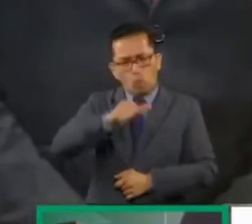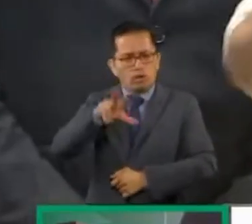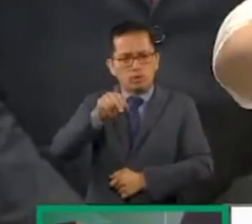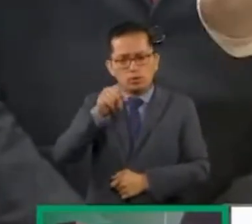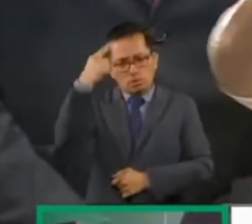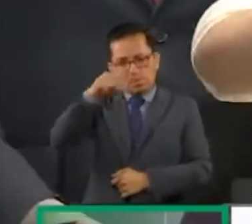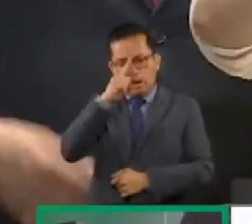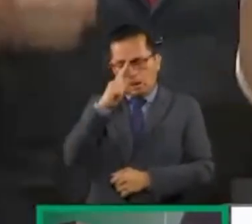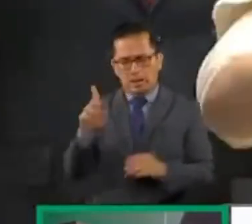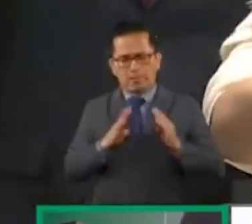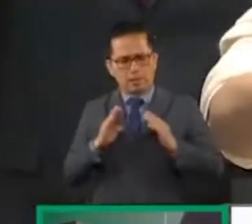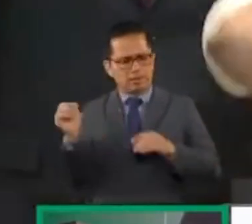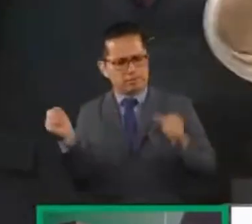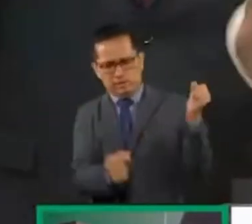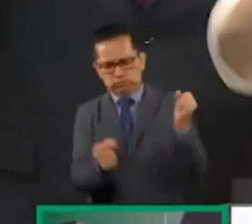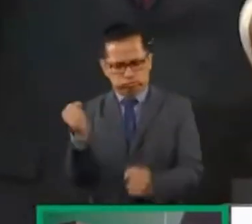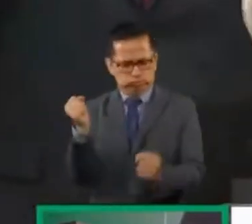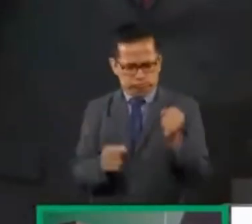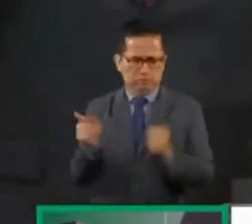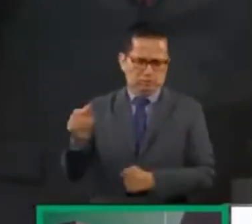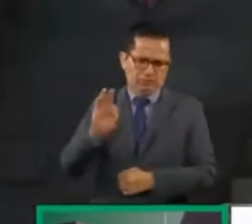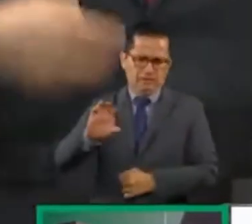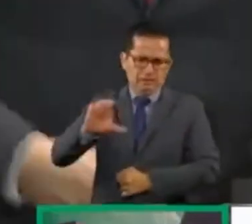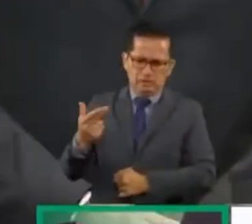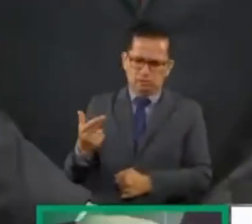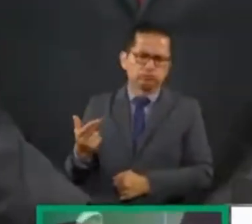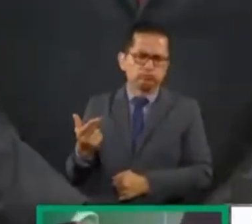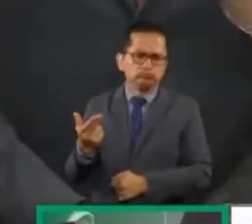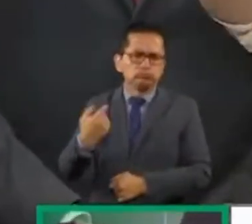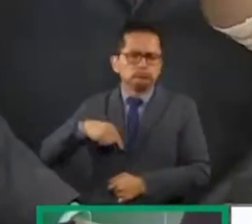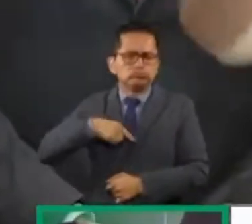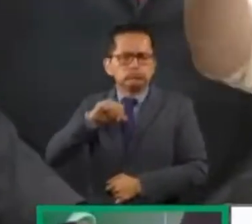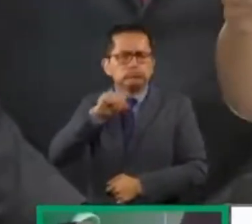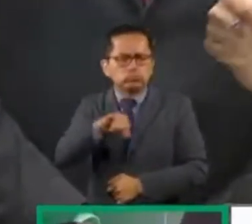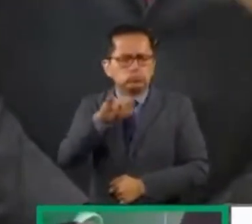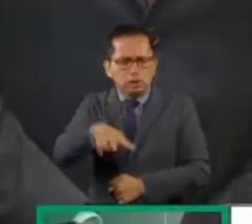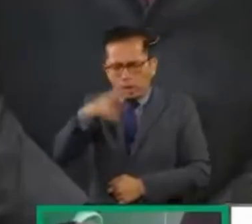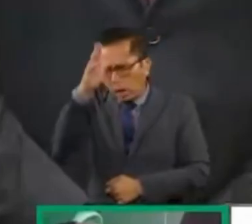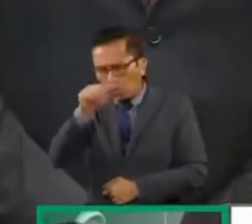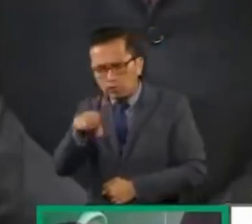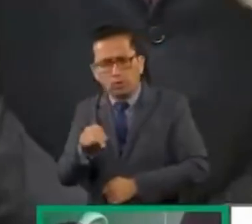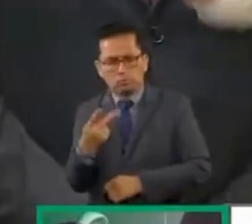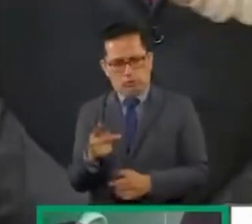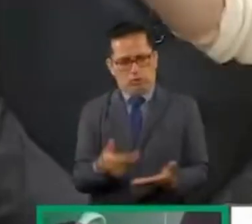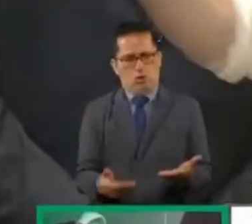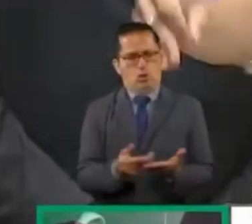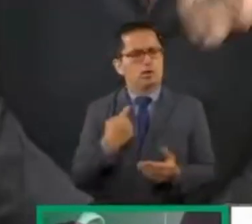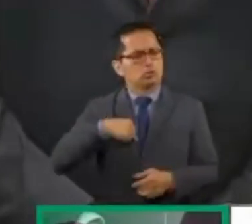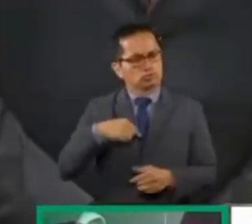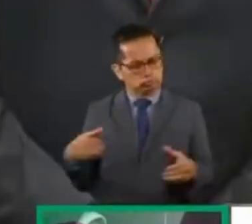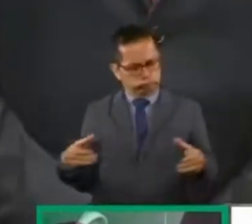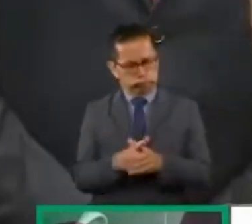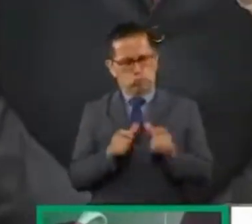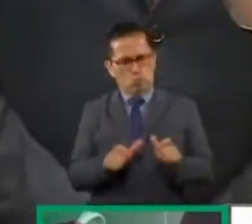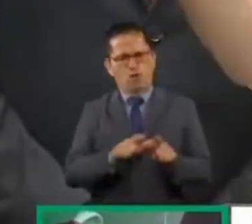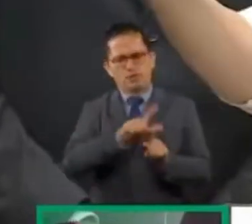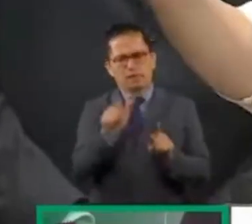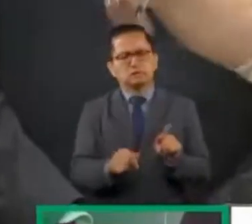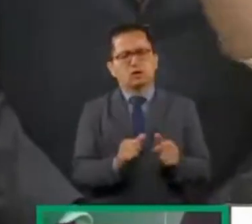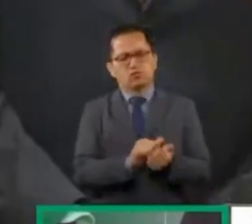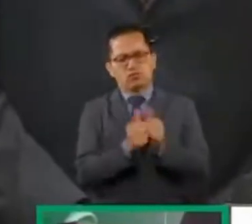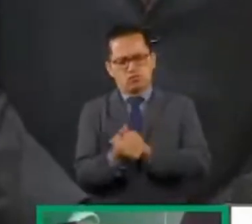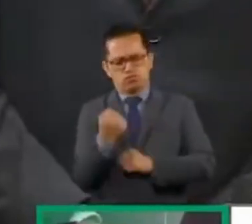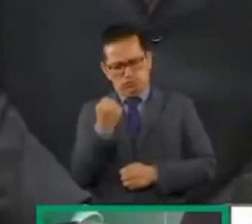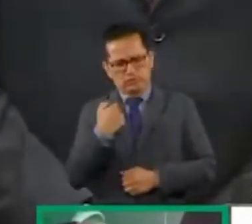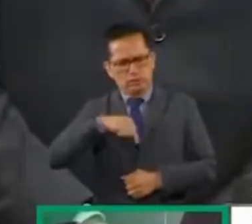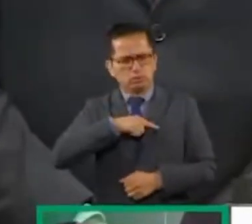Calderón y hoy estamos a favor del fortalecimiento de la Guardia Nacional, no como ustedes que son